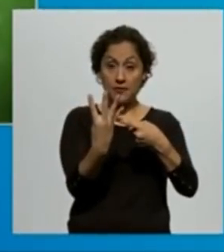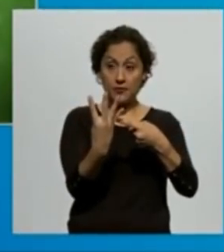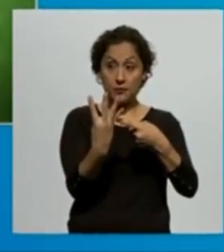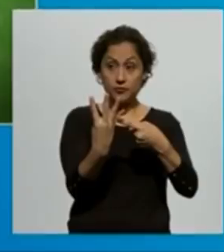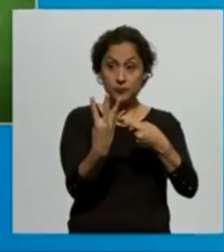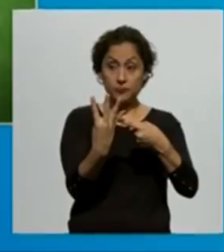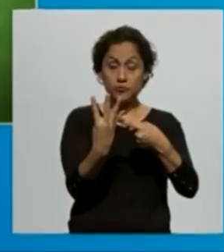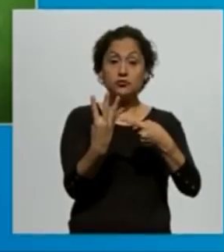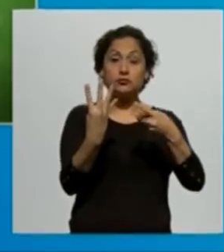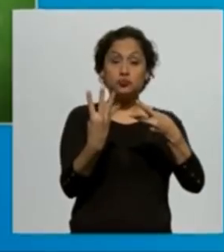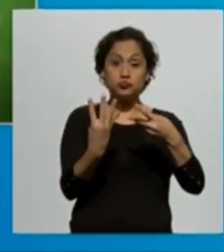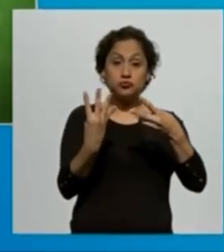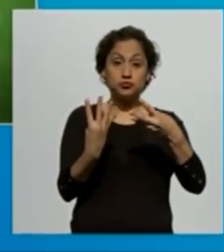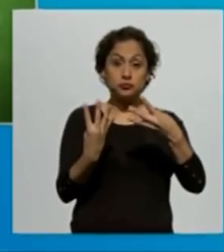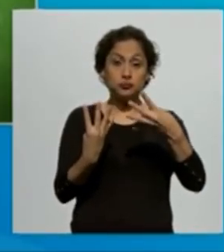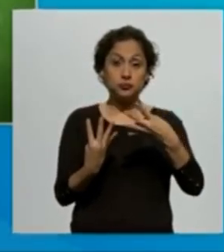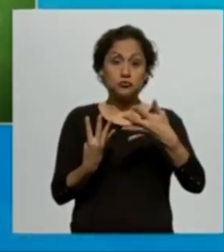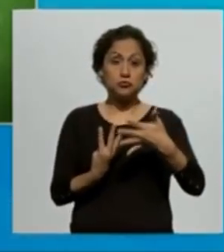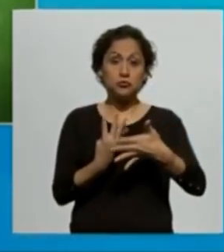iguales.